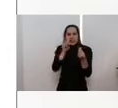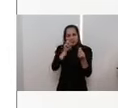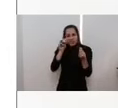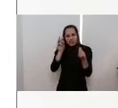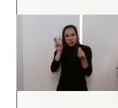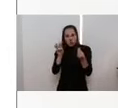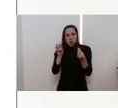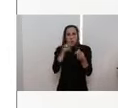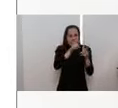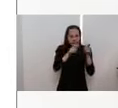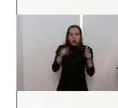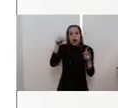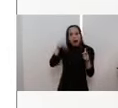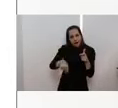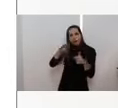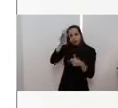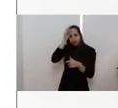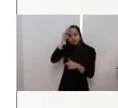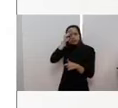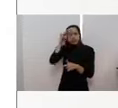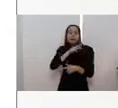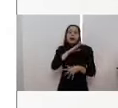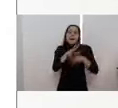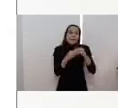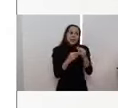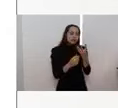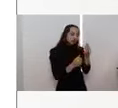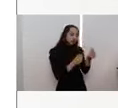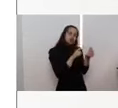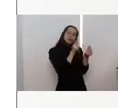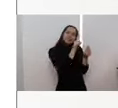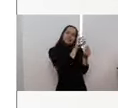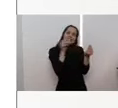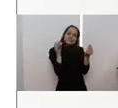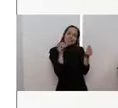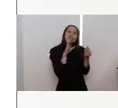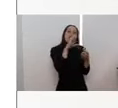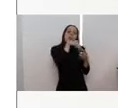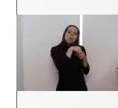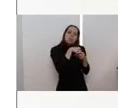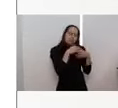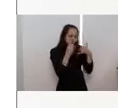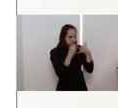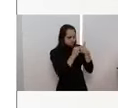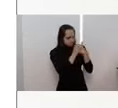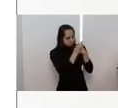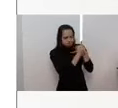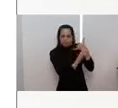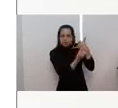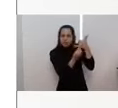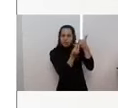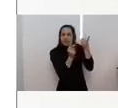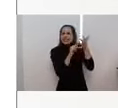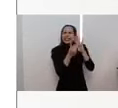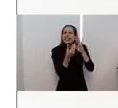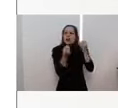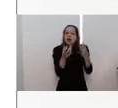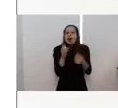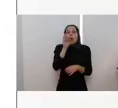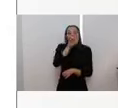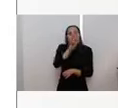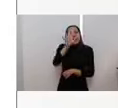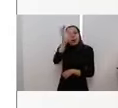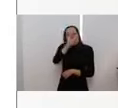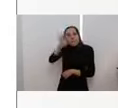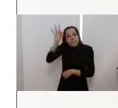atienden aquí en el hospital y 600 pacientes que hacen parte de ese programa externo es decir el 45 por ciento de las